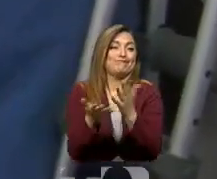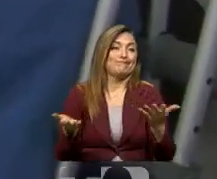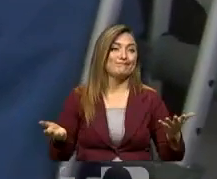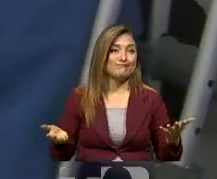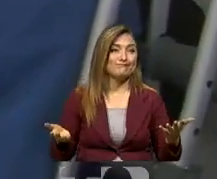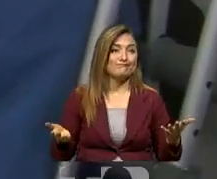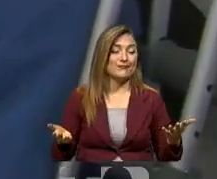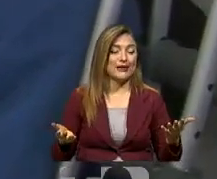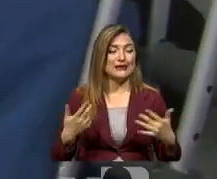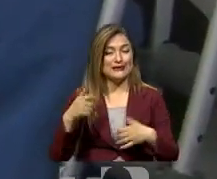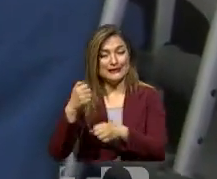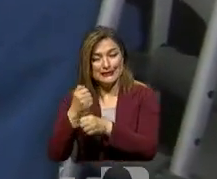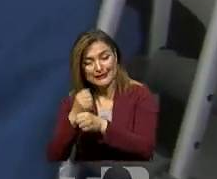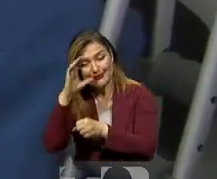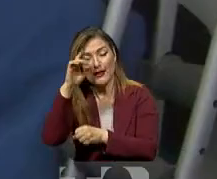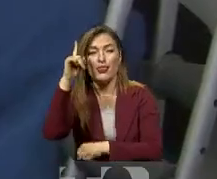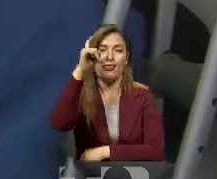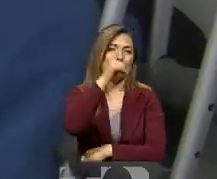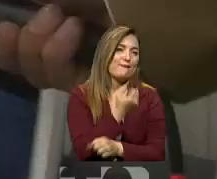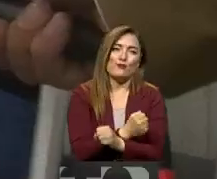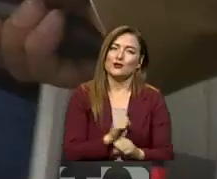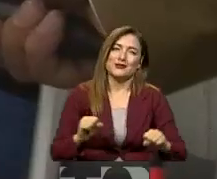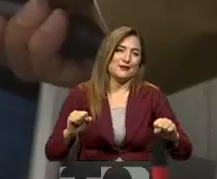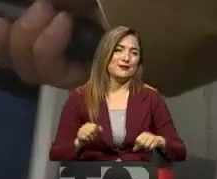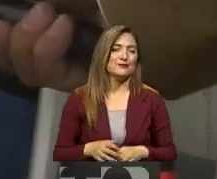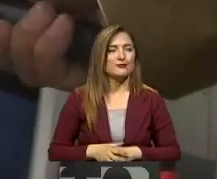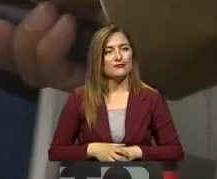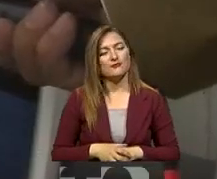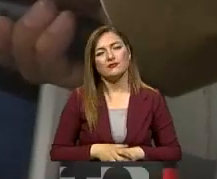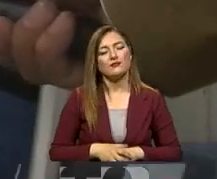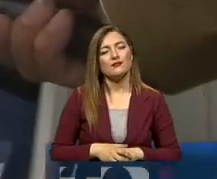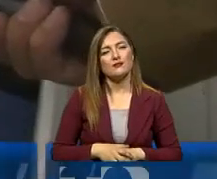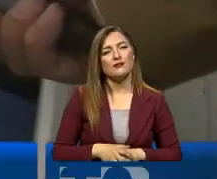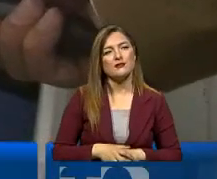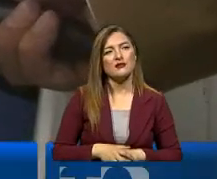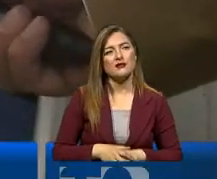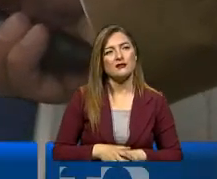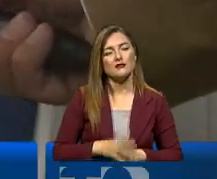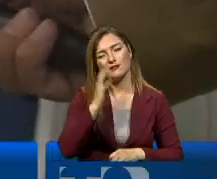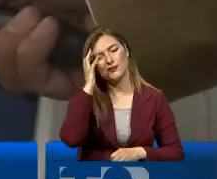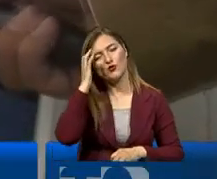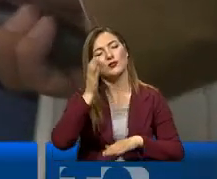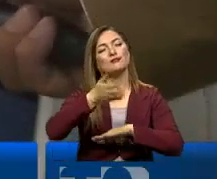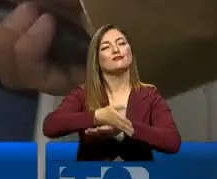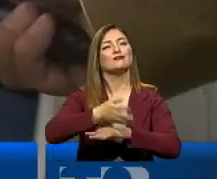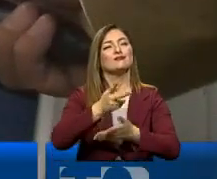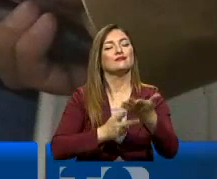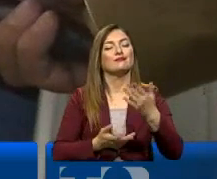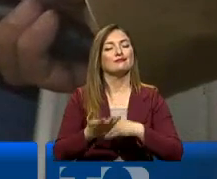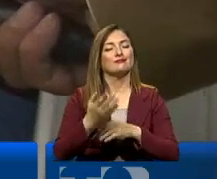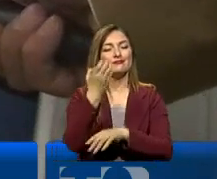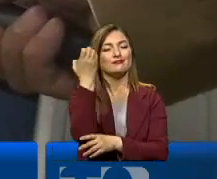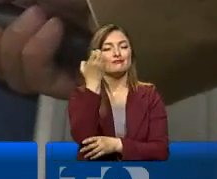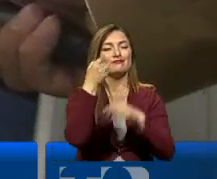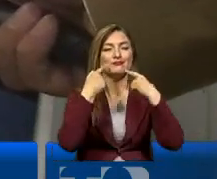físicas encontrar un trabajo le resulta imposible a mí me preocupa que iba a pasar después de después que pasa la